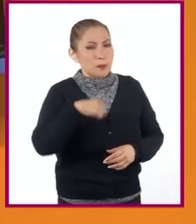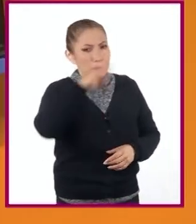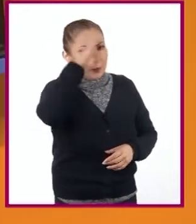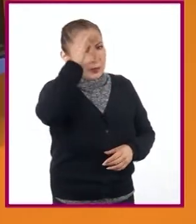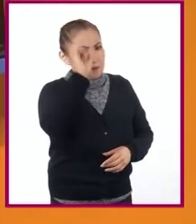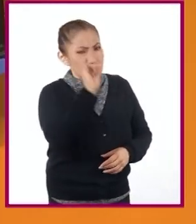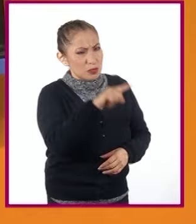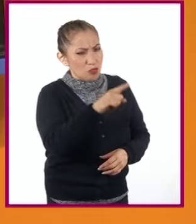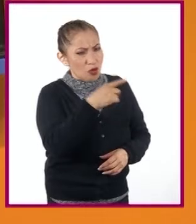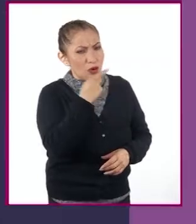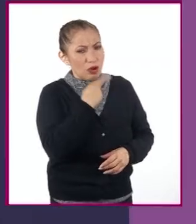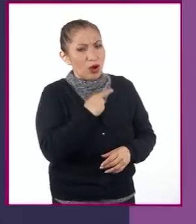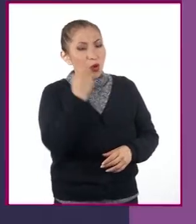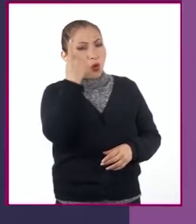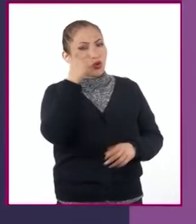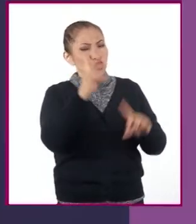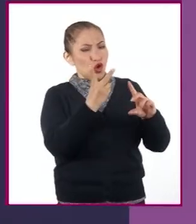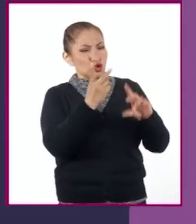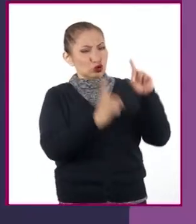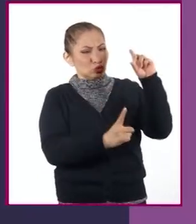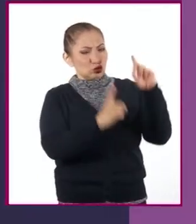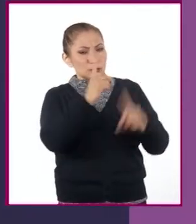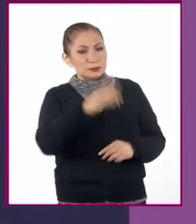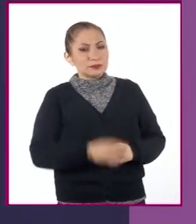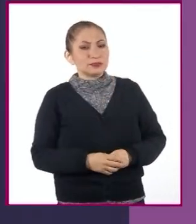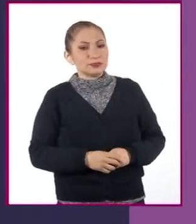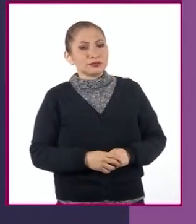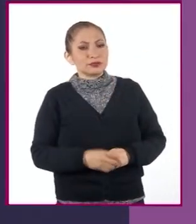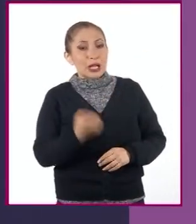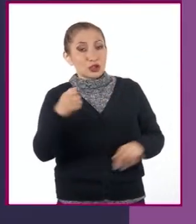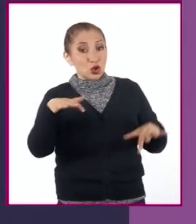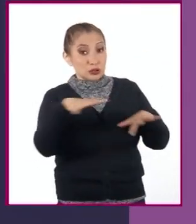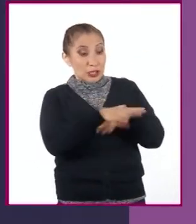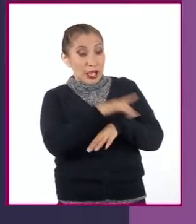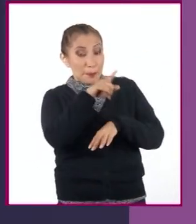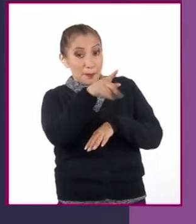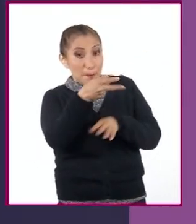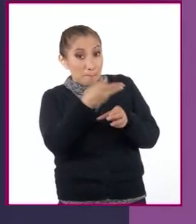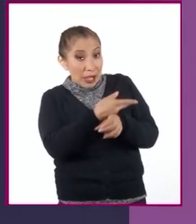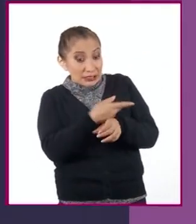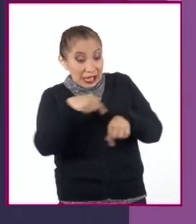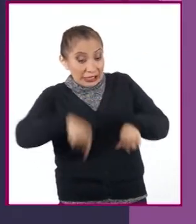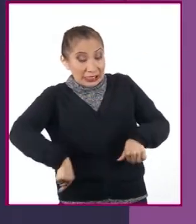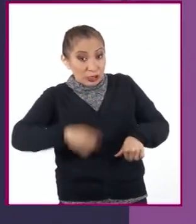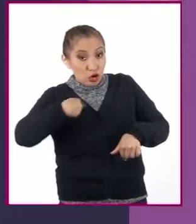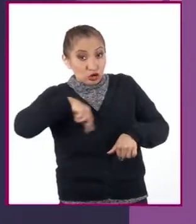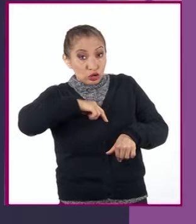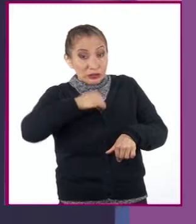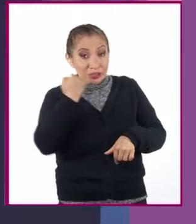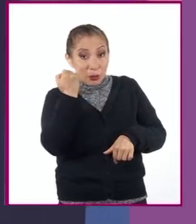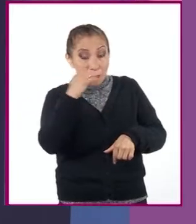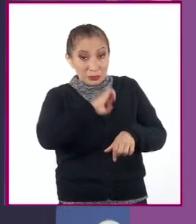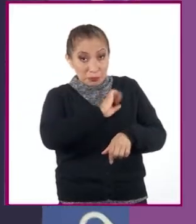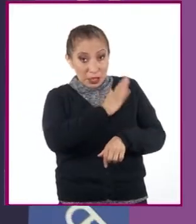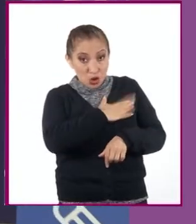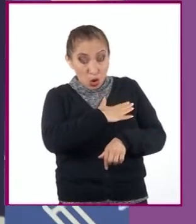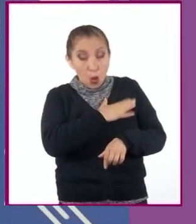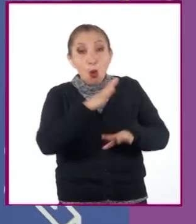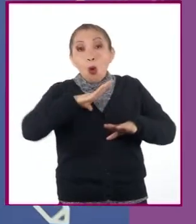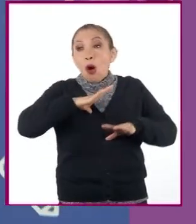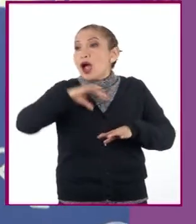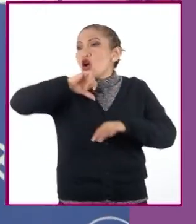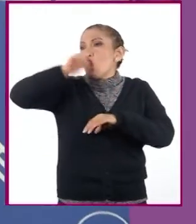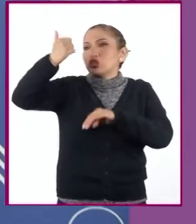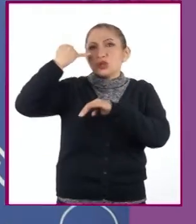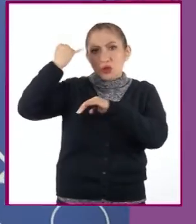esta diversidad, me surgen un par de dudas. ¿Estos cambios solo suceden con nuestra lengua o existen en todos